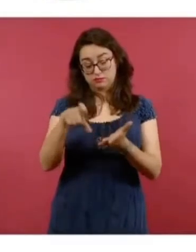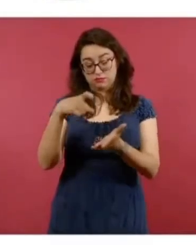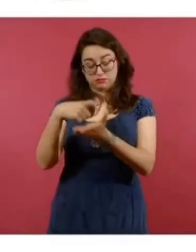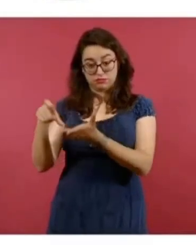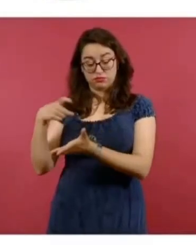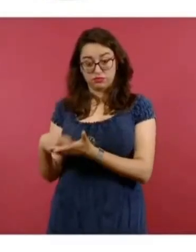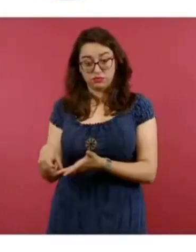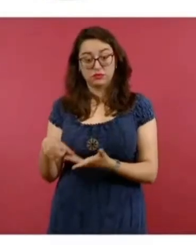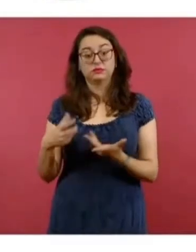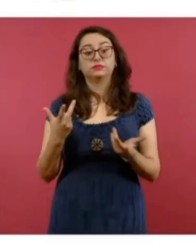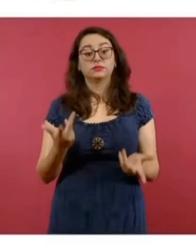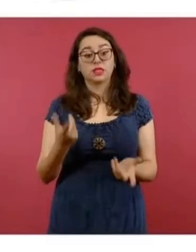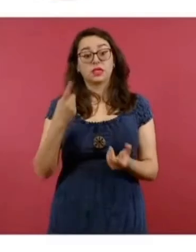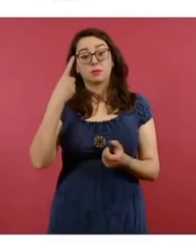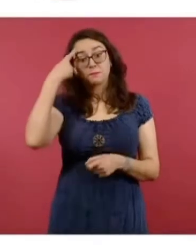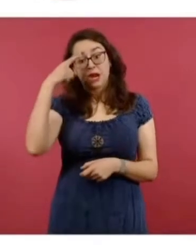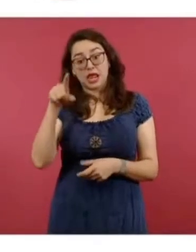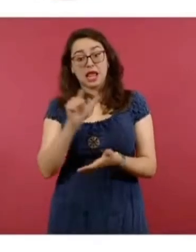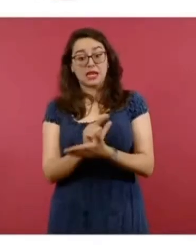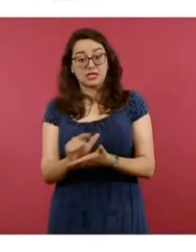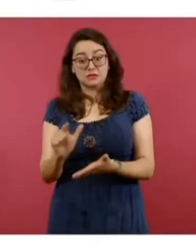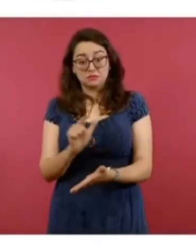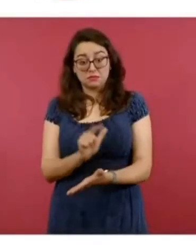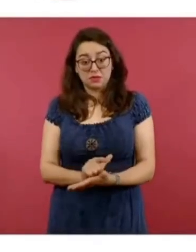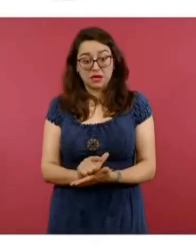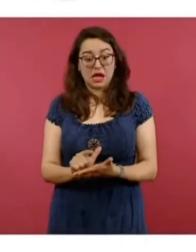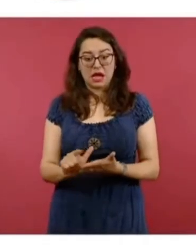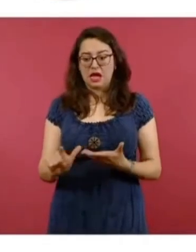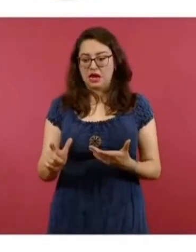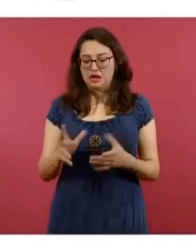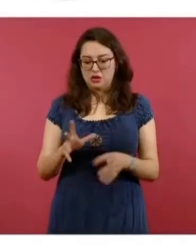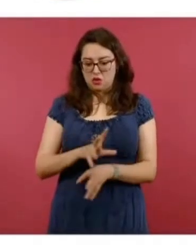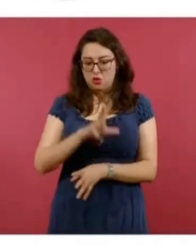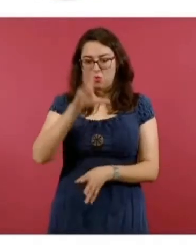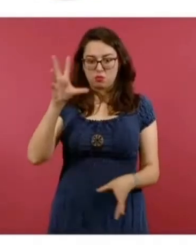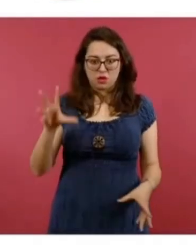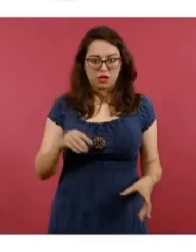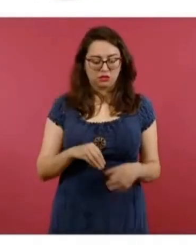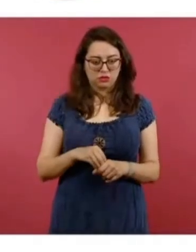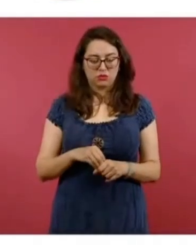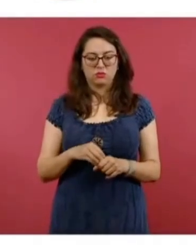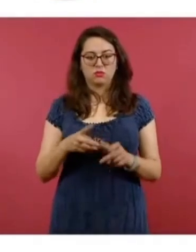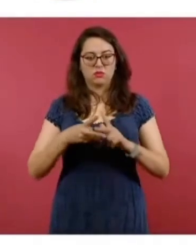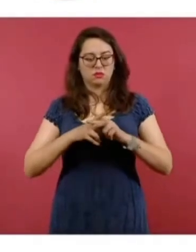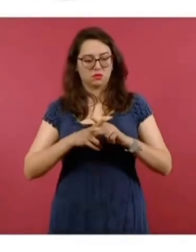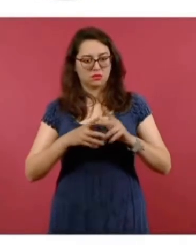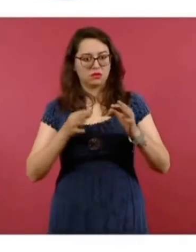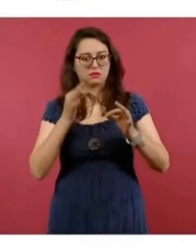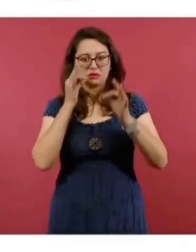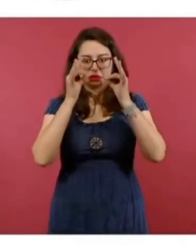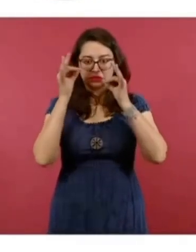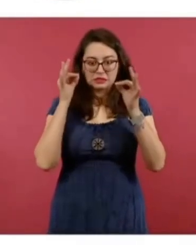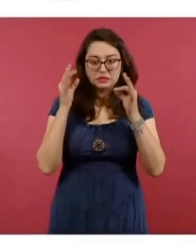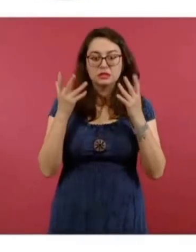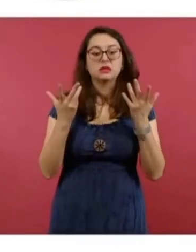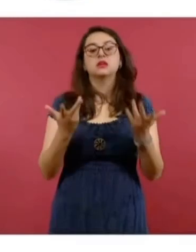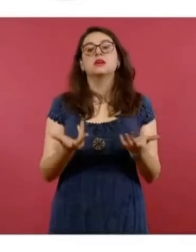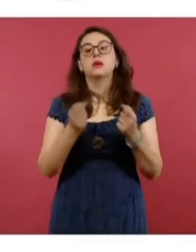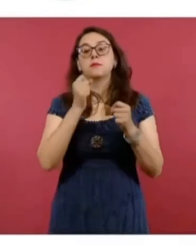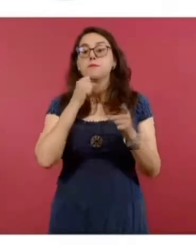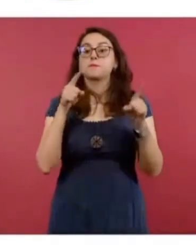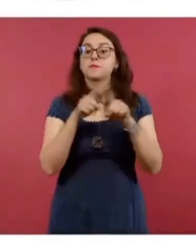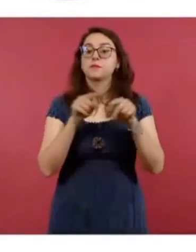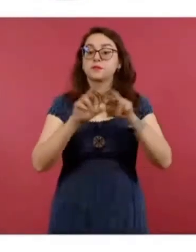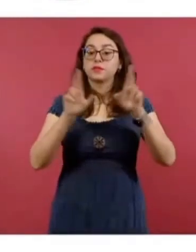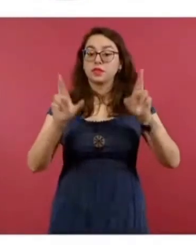1,651 esterilizadores para poder tener limpios el instrumental, refrigeradores para vacunas,